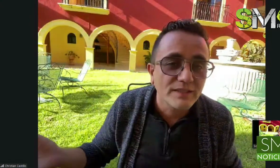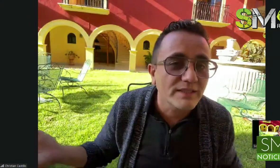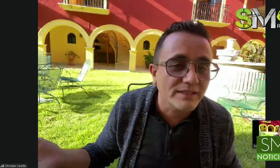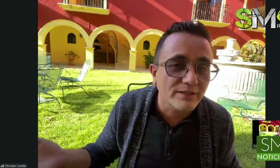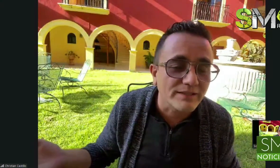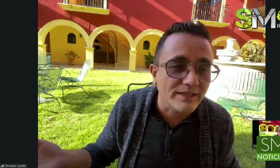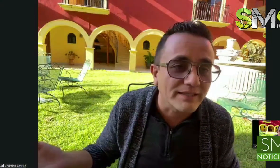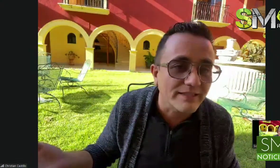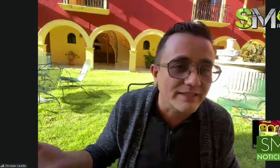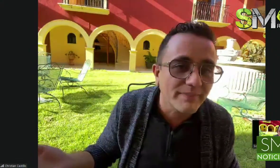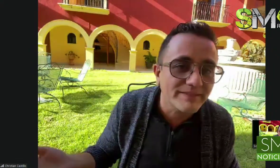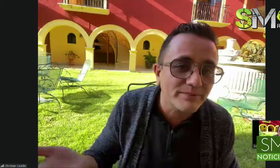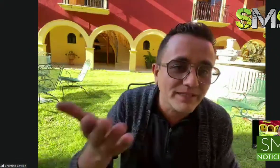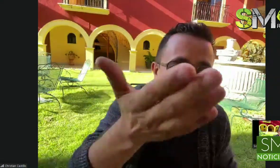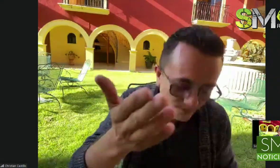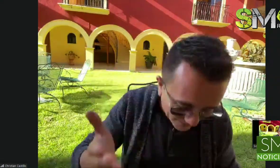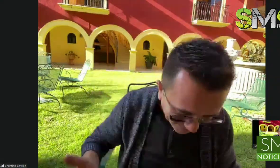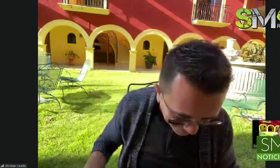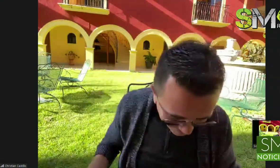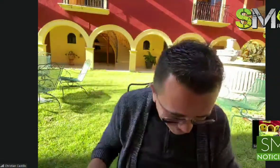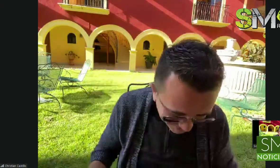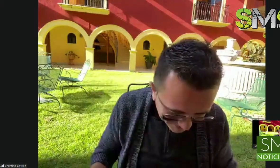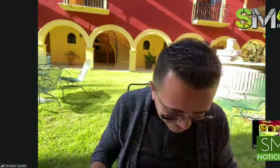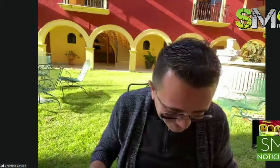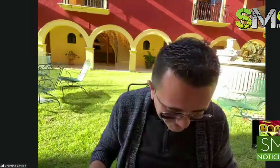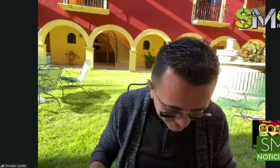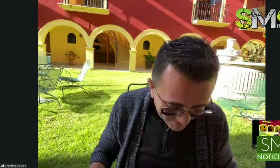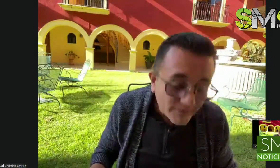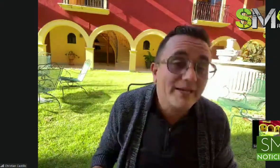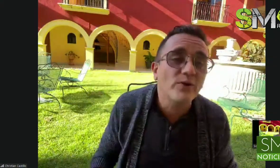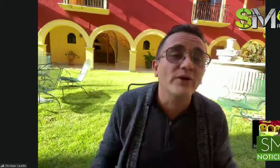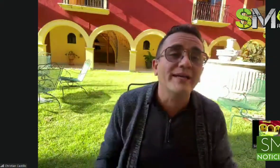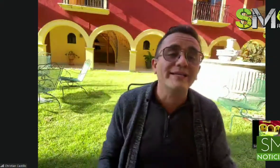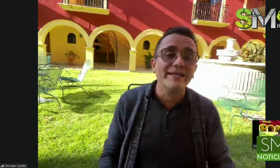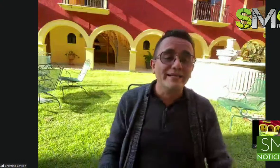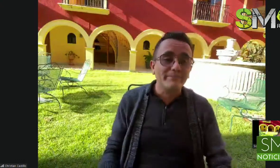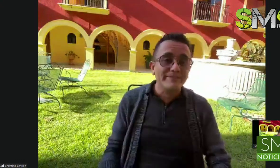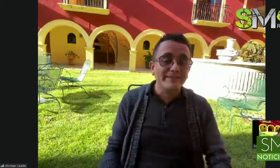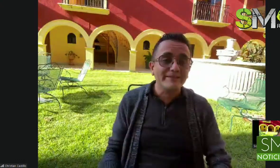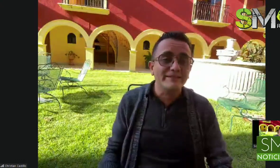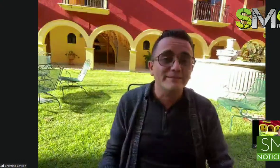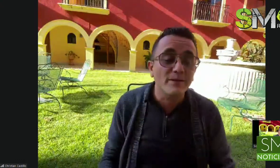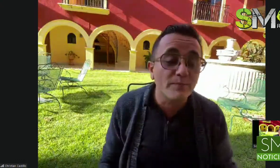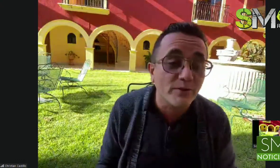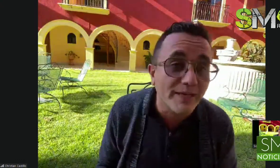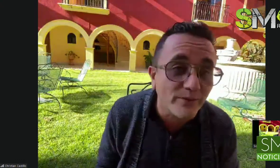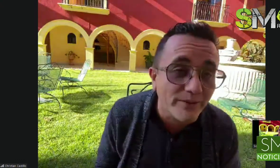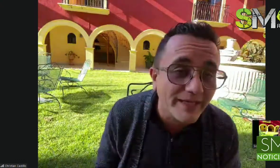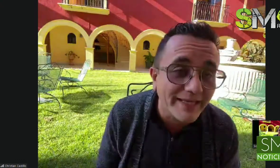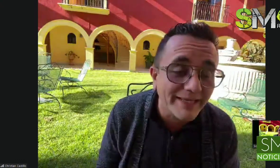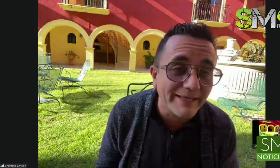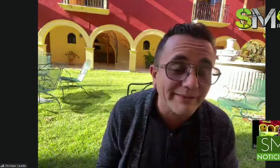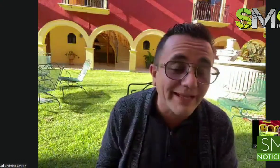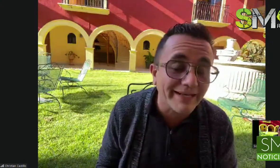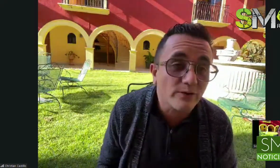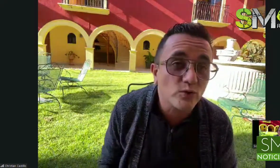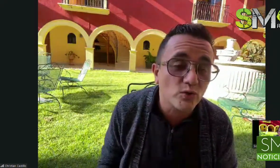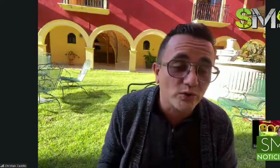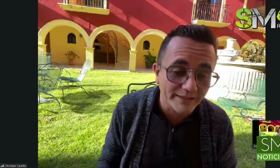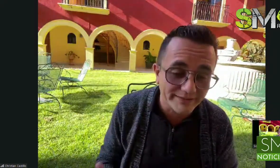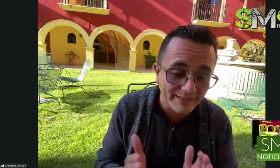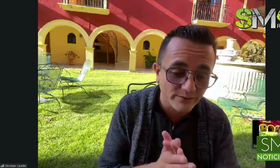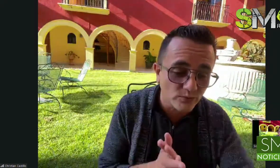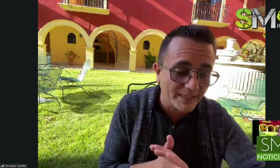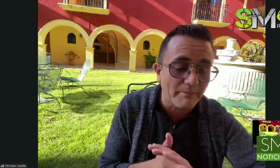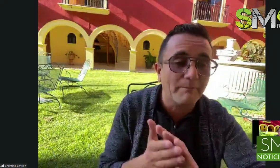¿Tienes sinceramente a Leti? ¿Qué pasa? Pues si la tengo aquí. Bueno, oigan, el presidente Andrés Manuel López Obrador arrancó